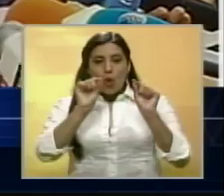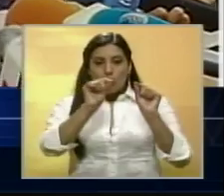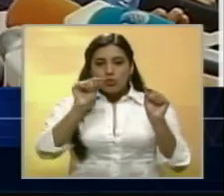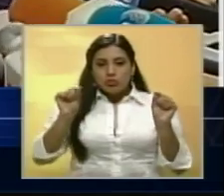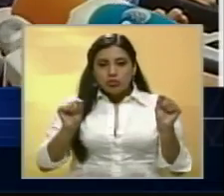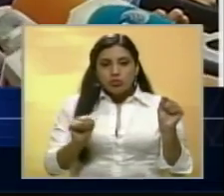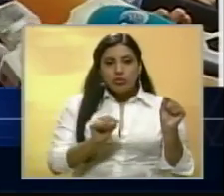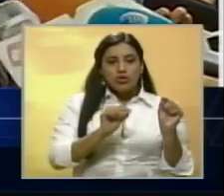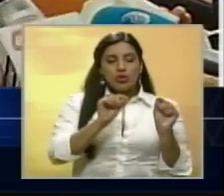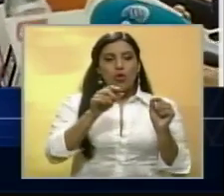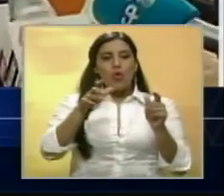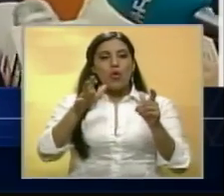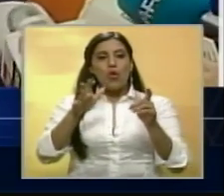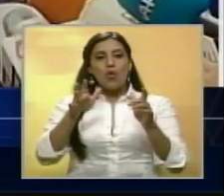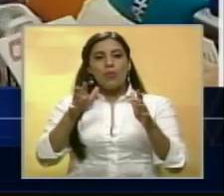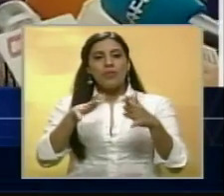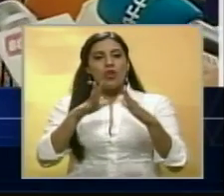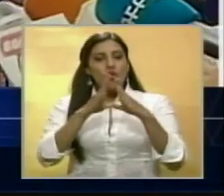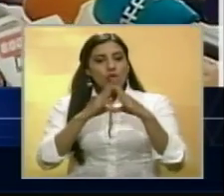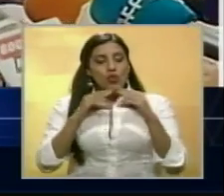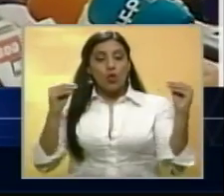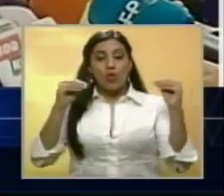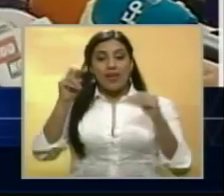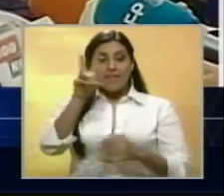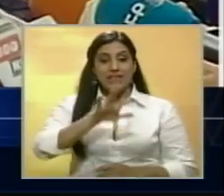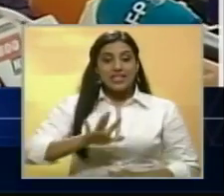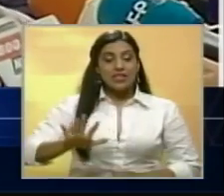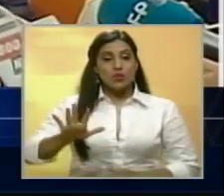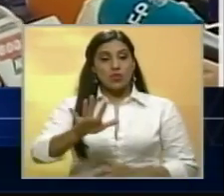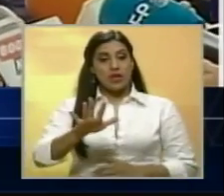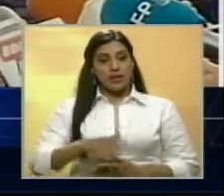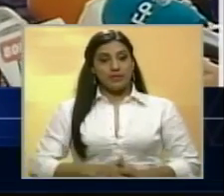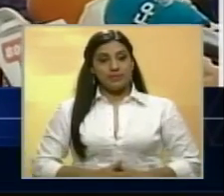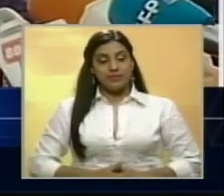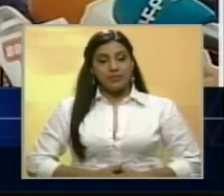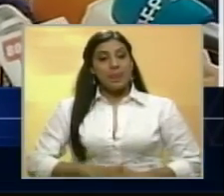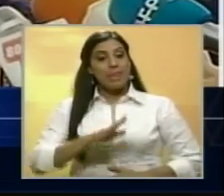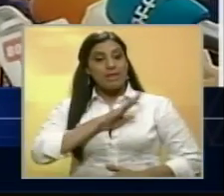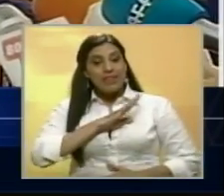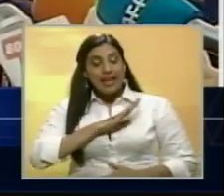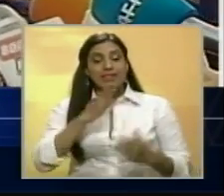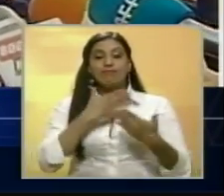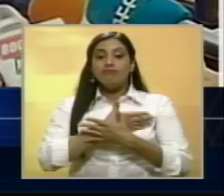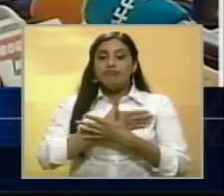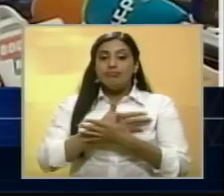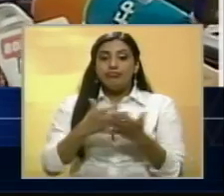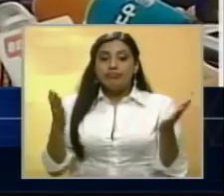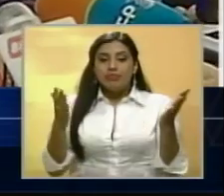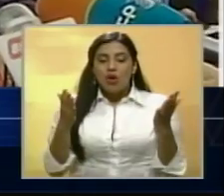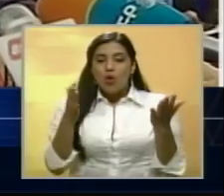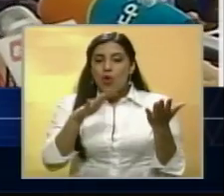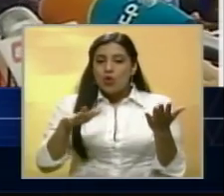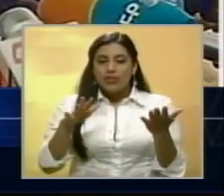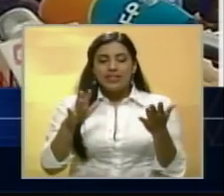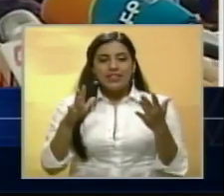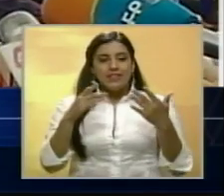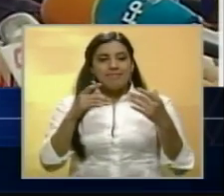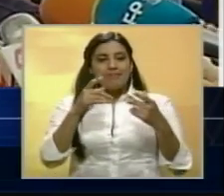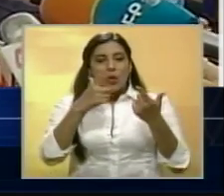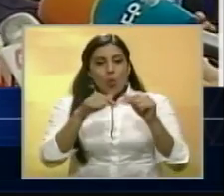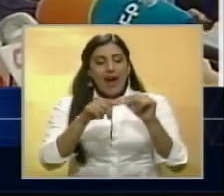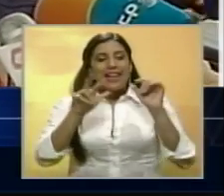que tenemos ubicados en todo el territorio nacional. Tenemos se dispusieron